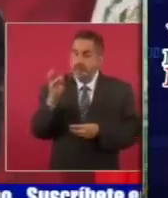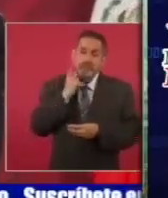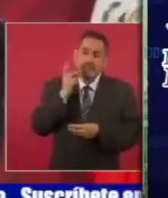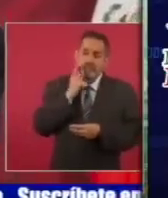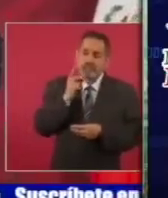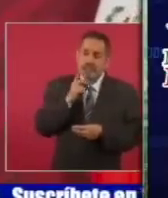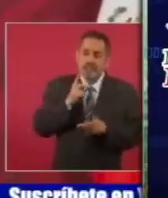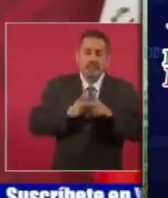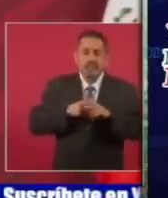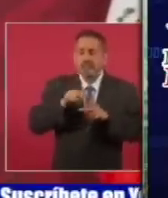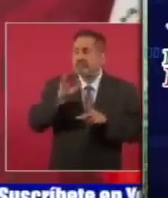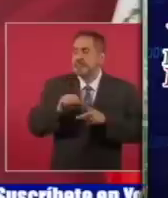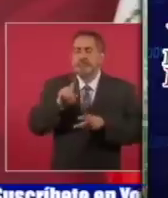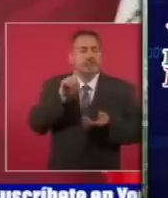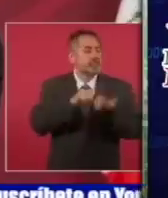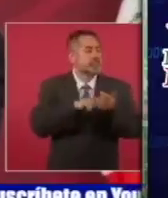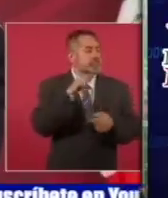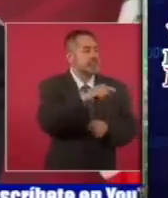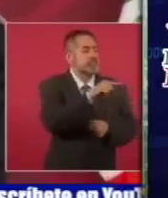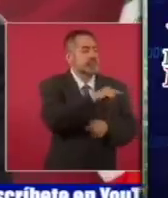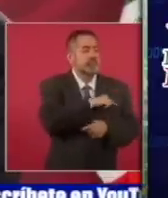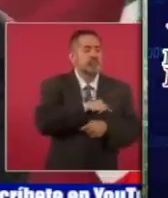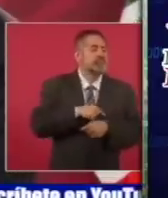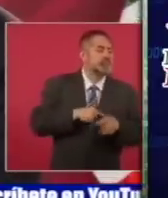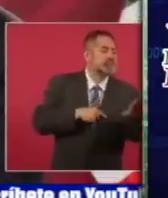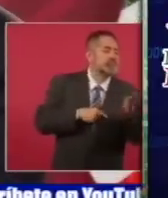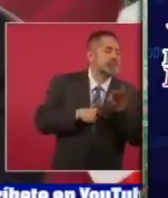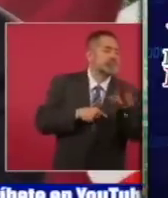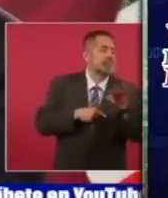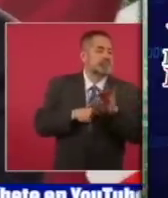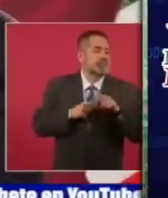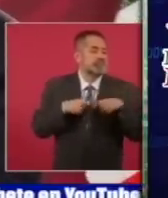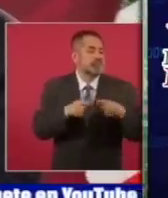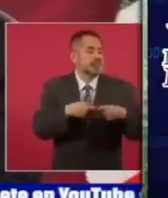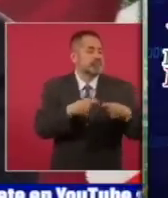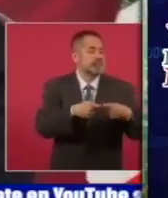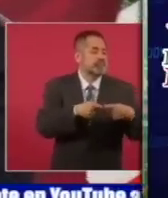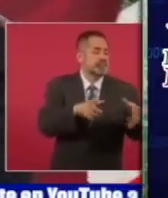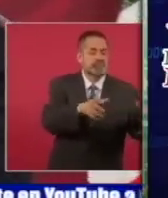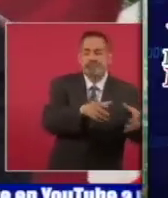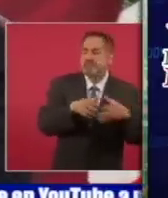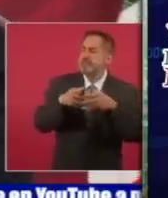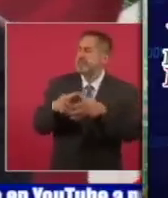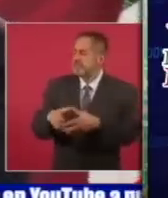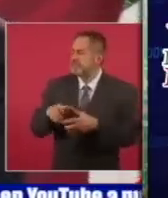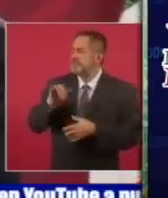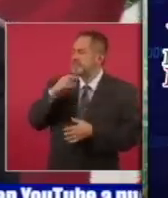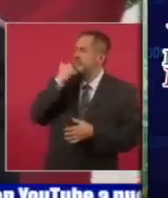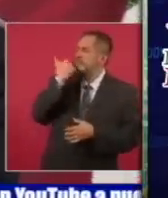los elijan nuestros líderes de los partidos,